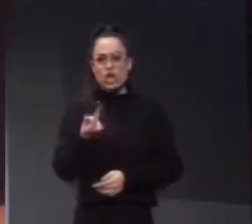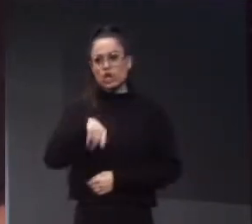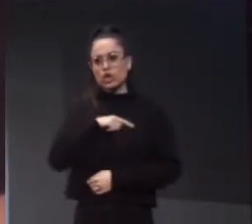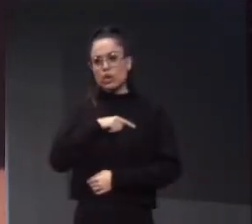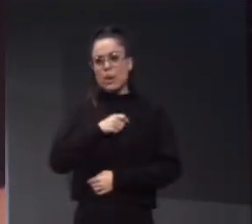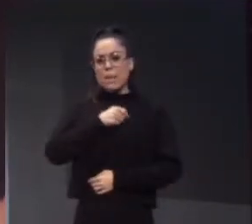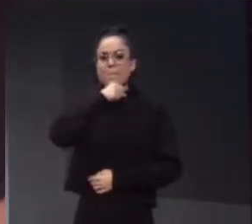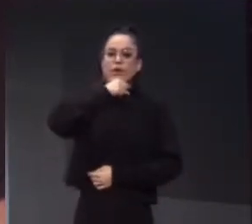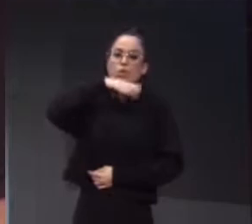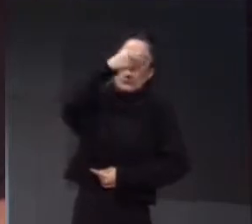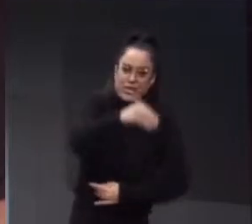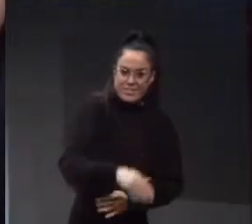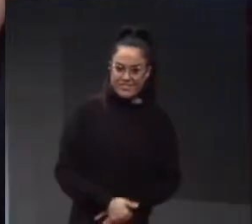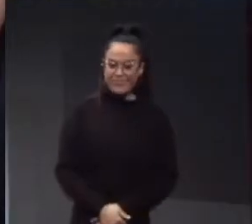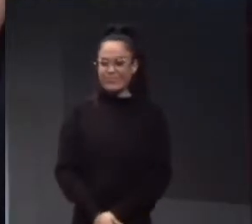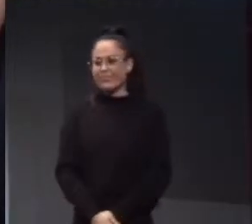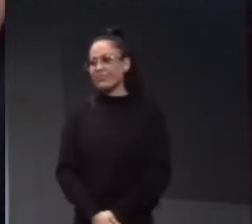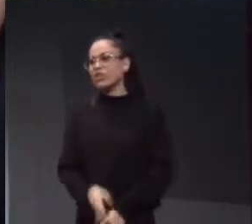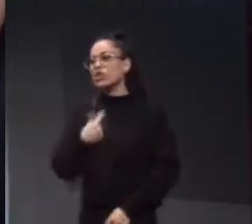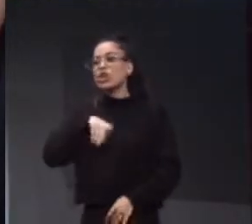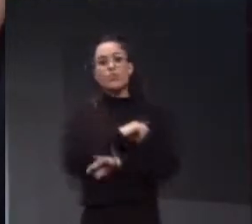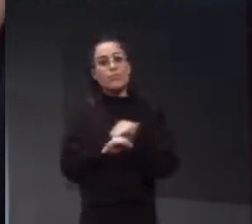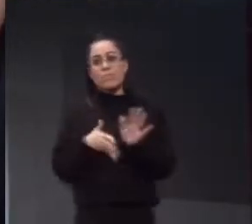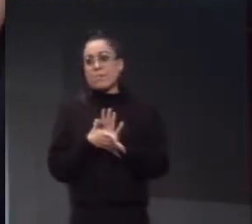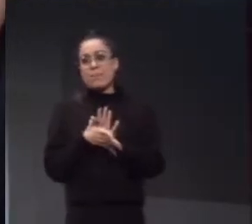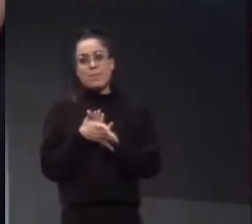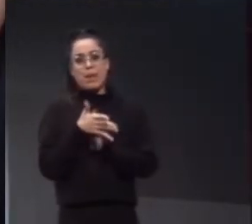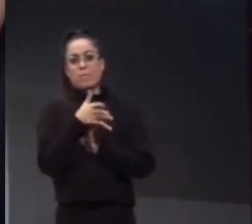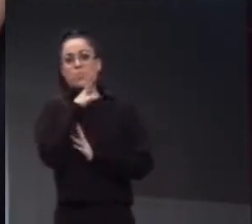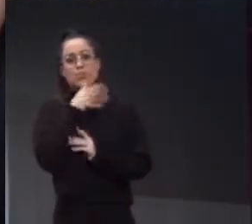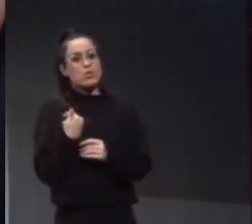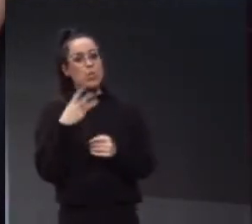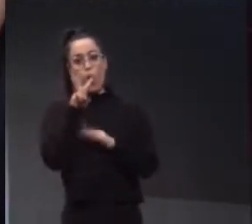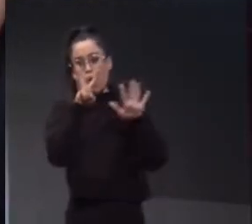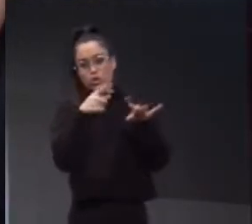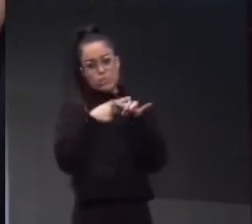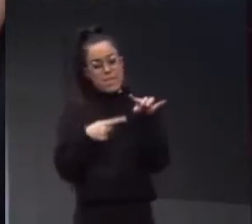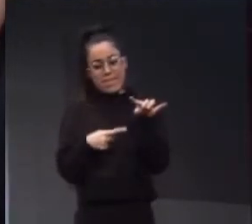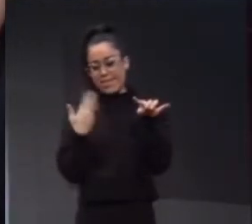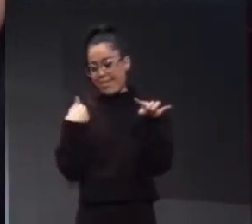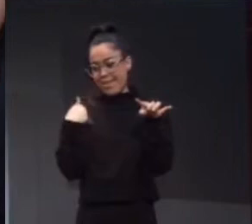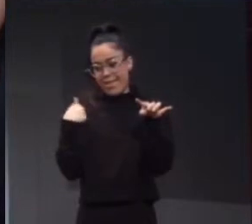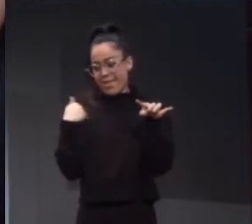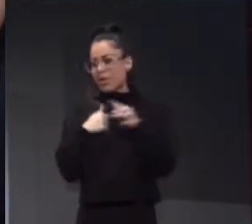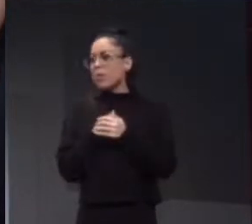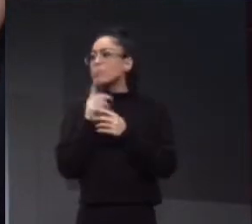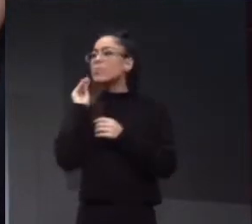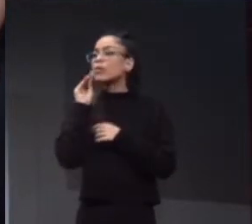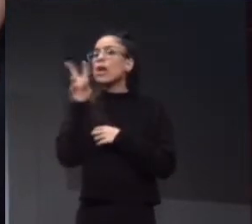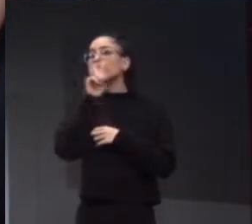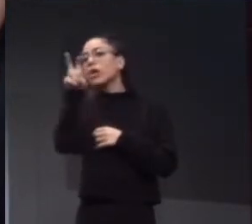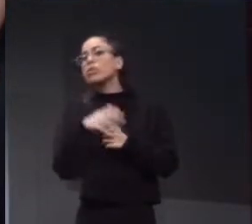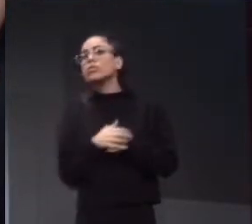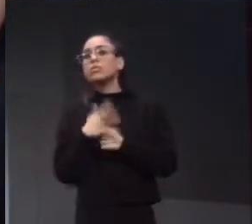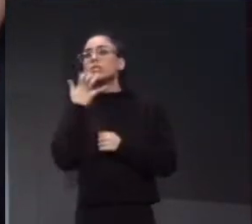bueno vamos a ir terminando porque prácticamente son las ocho y media no sé si hay alguna otra pregunta por ahí